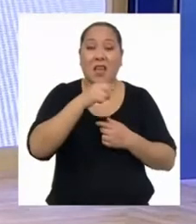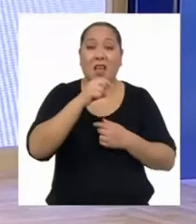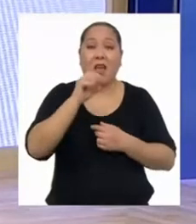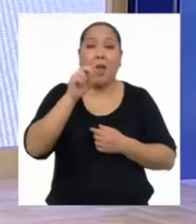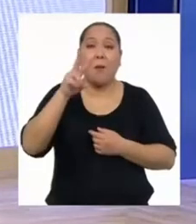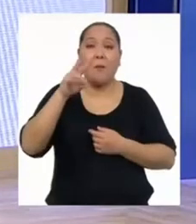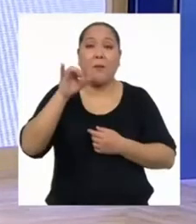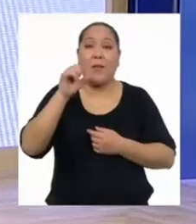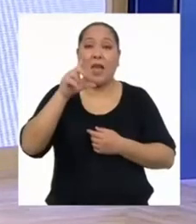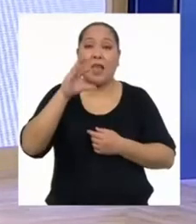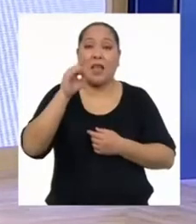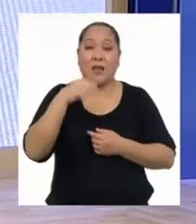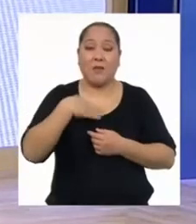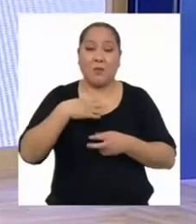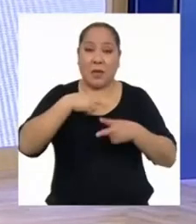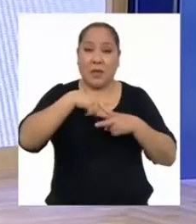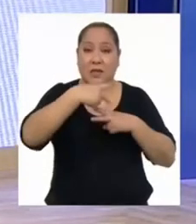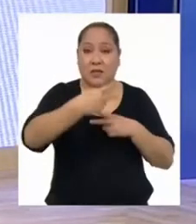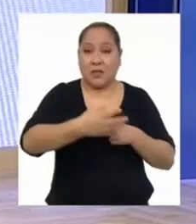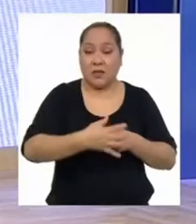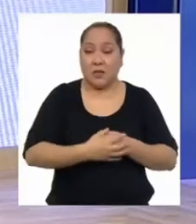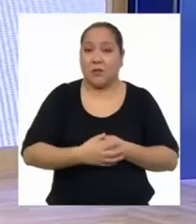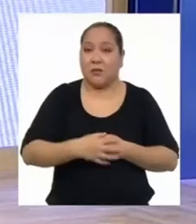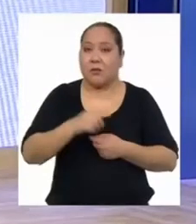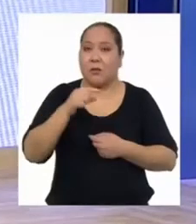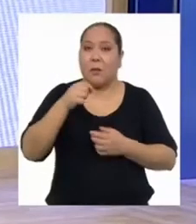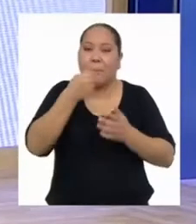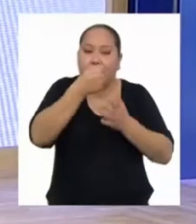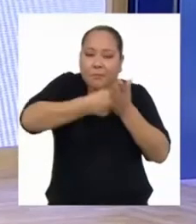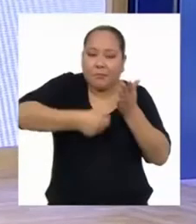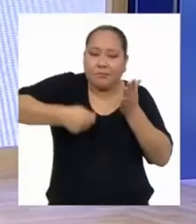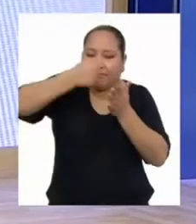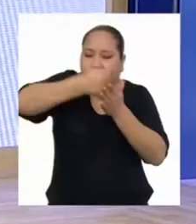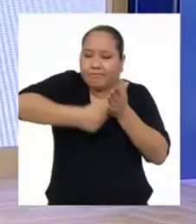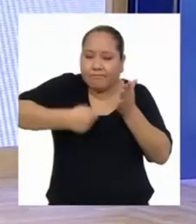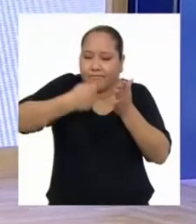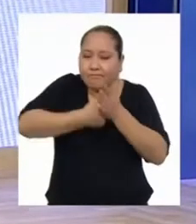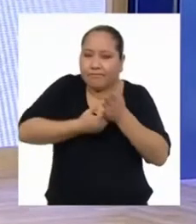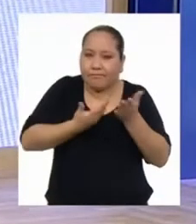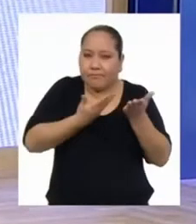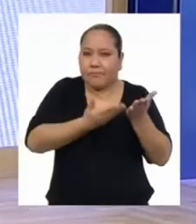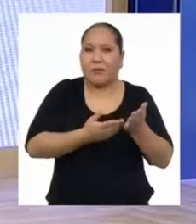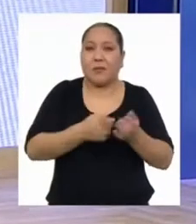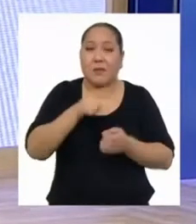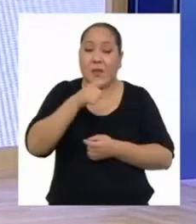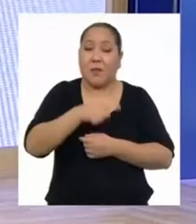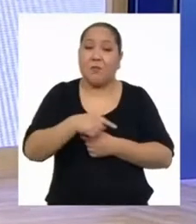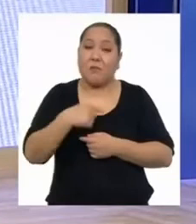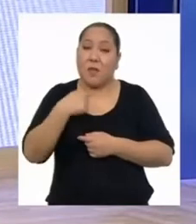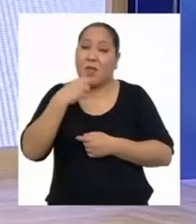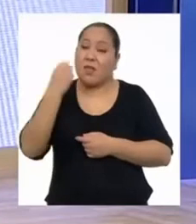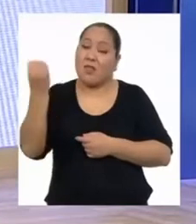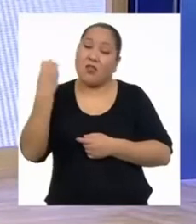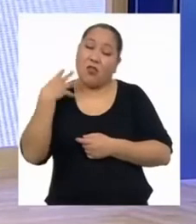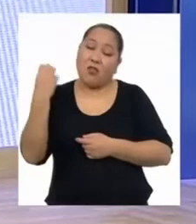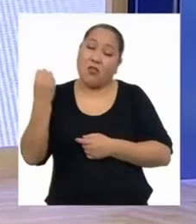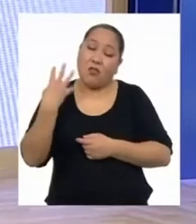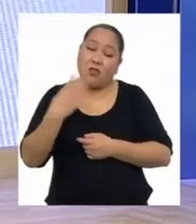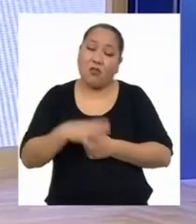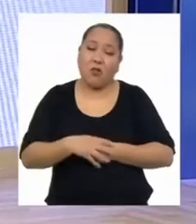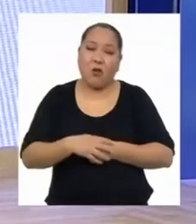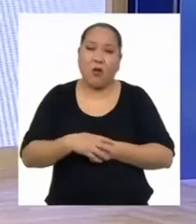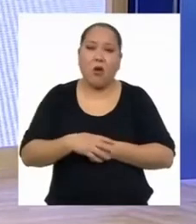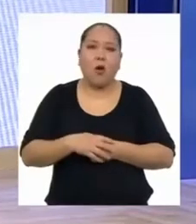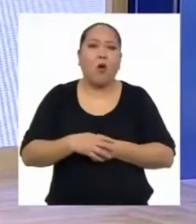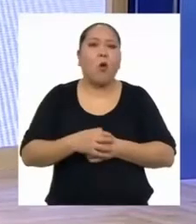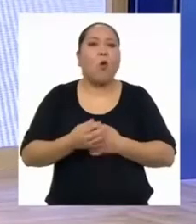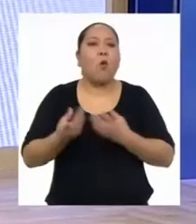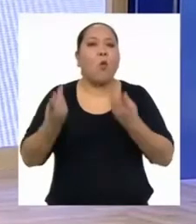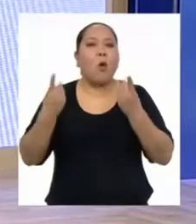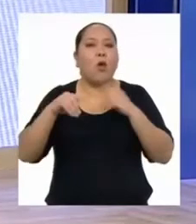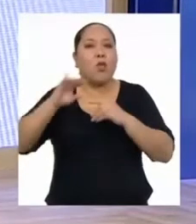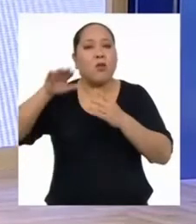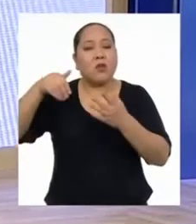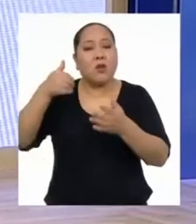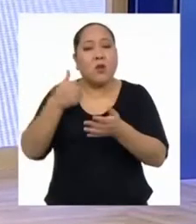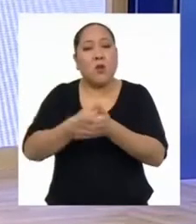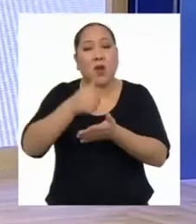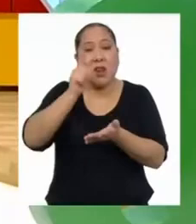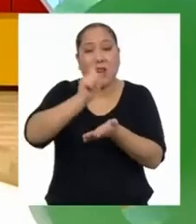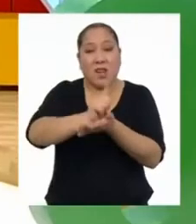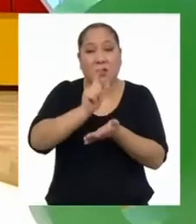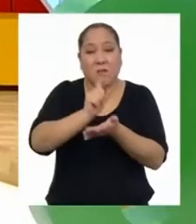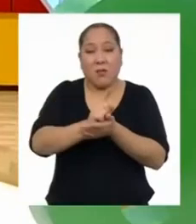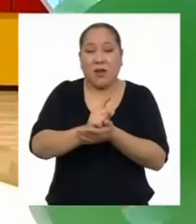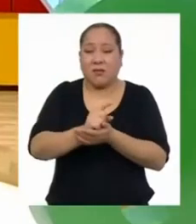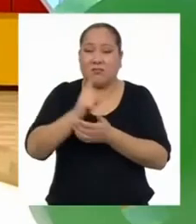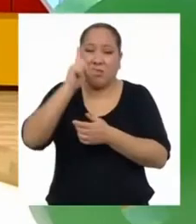perseverancia. Como sabes, me contó que los primeros años en Lima fueron muy duros, especialmente por el trato discriminatorio que